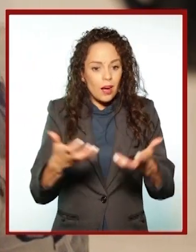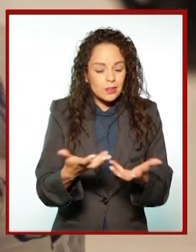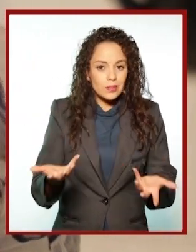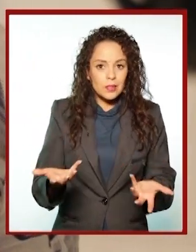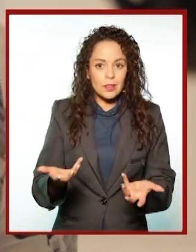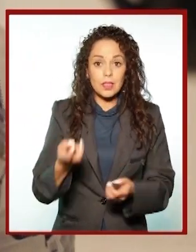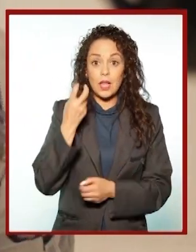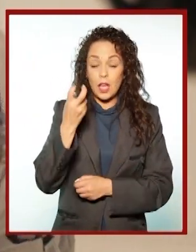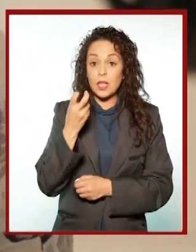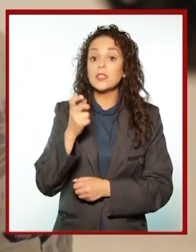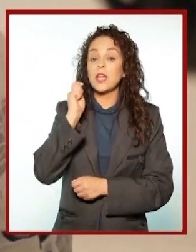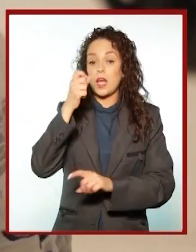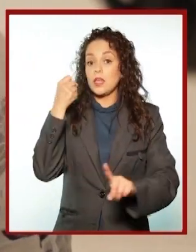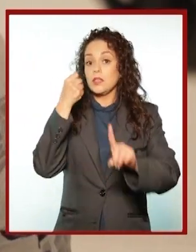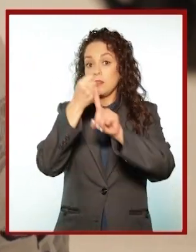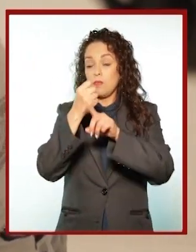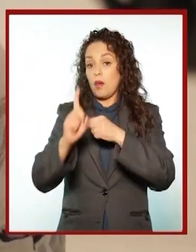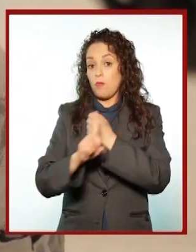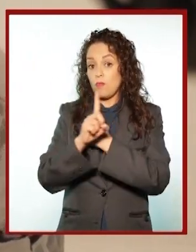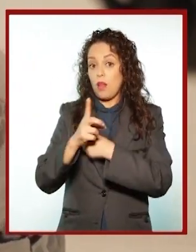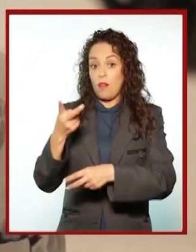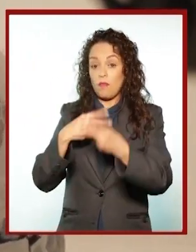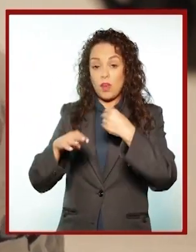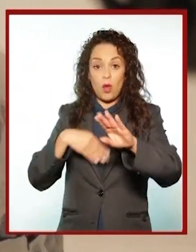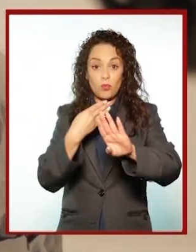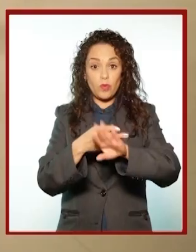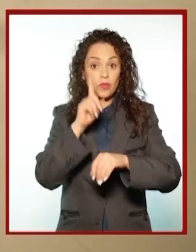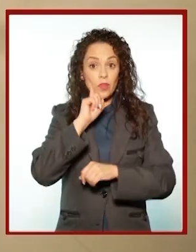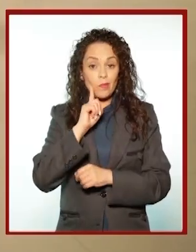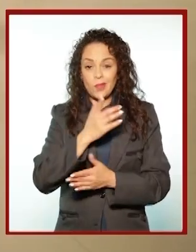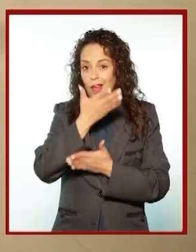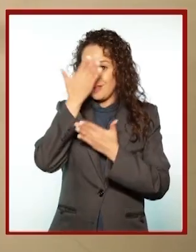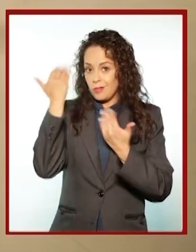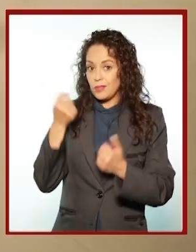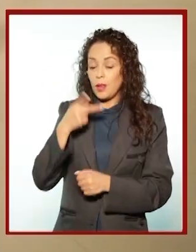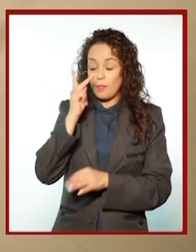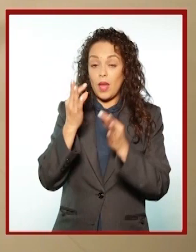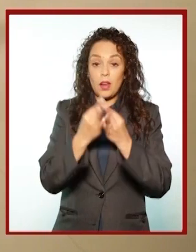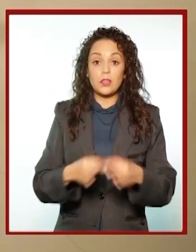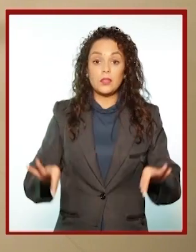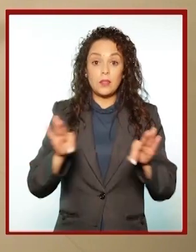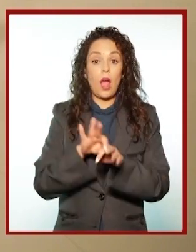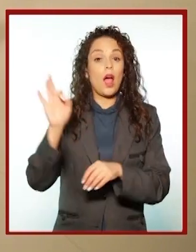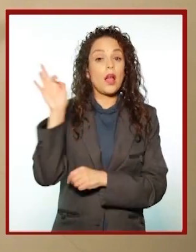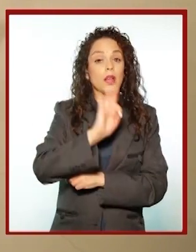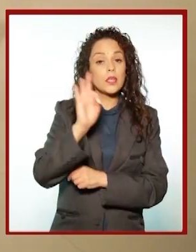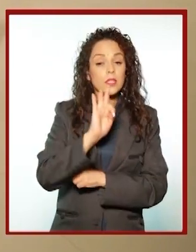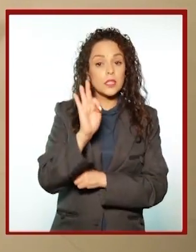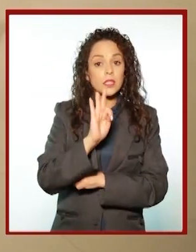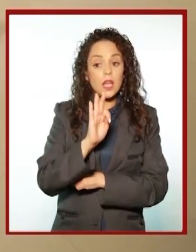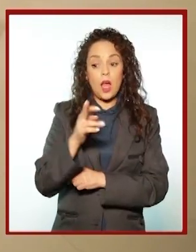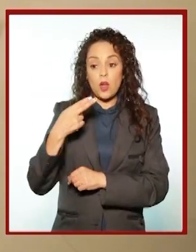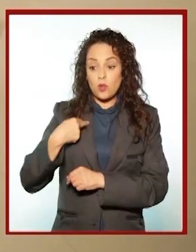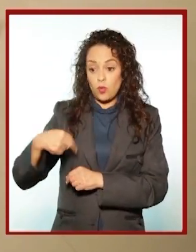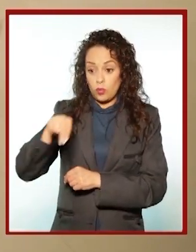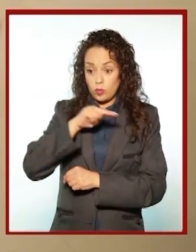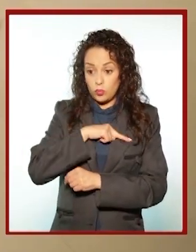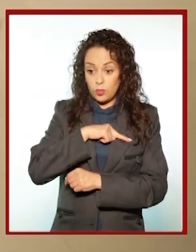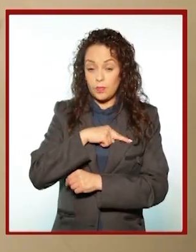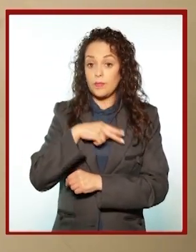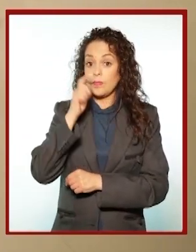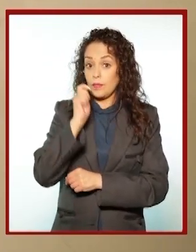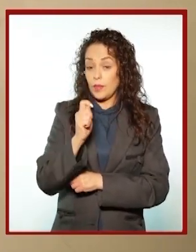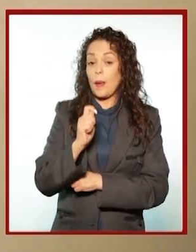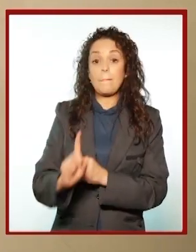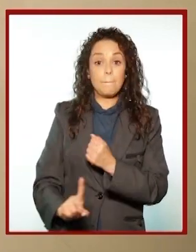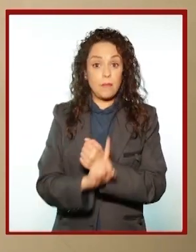del impacto y consecuencias que tiene la violencia contra las mujeres, pero es importante decir que si en algún momento hemos sido o